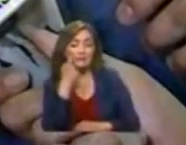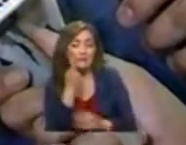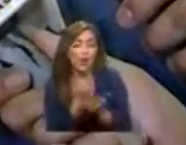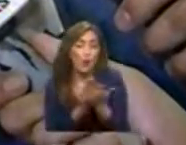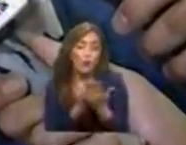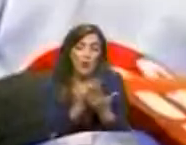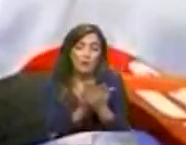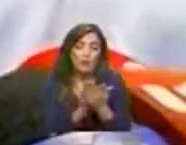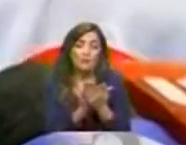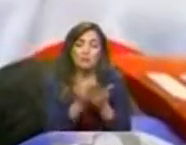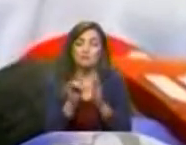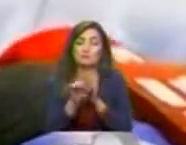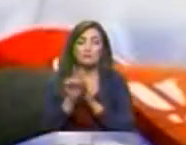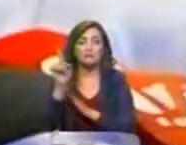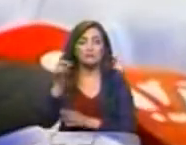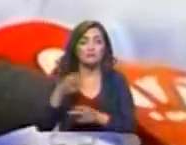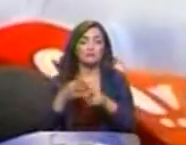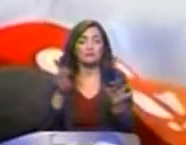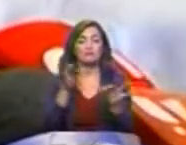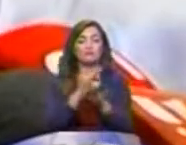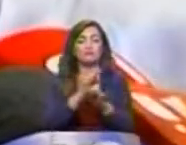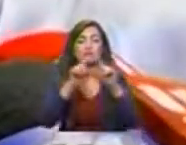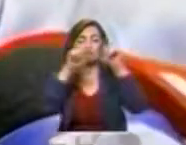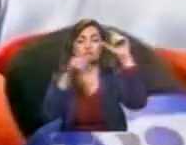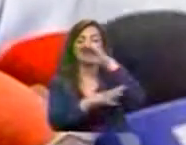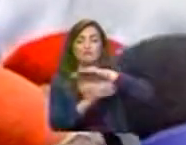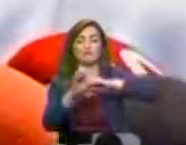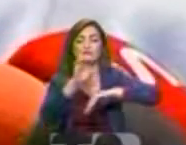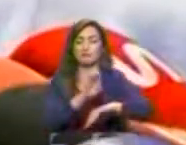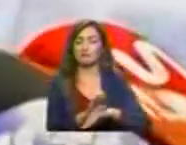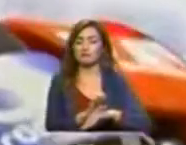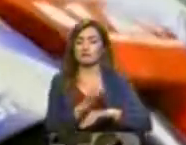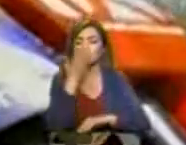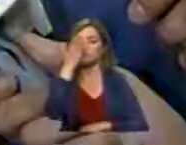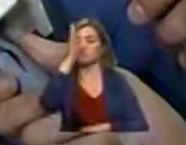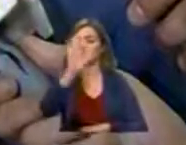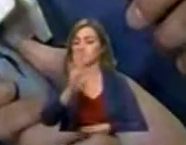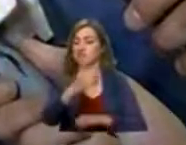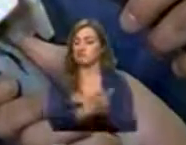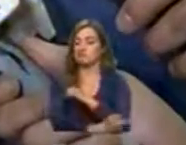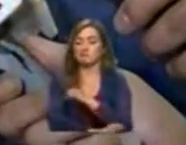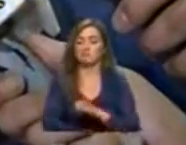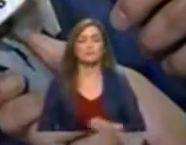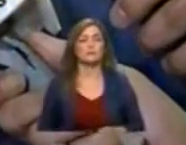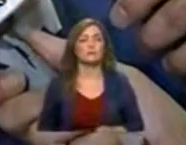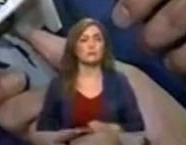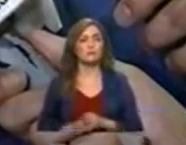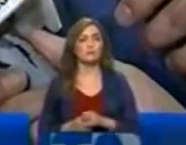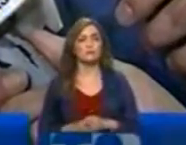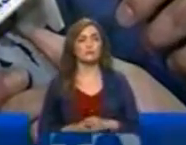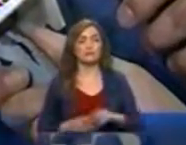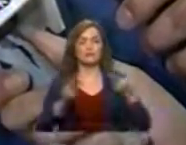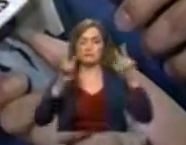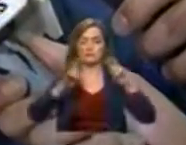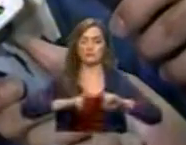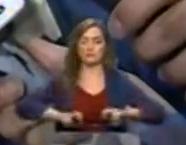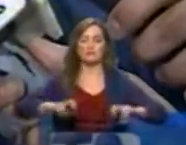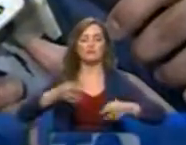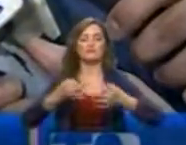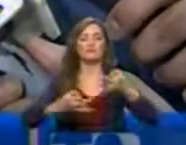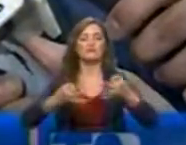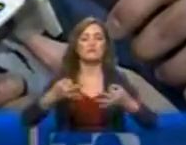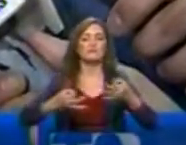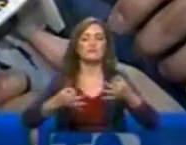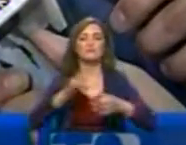el ilícito, el exfuncionario de Petroecuador deberá afrontar las consecuencias. Y entiendo que es un caso investigado por la justicia de los